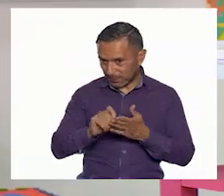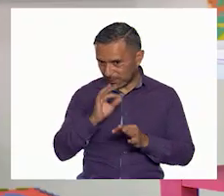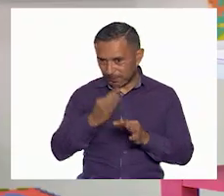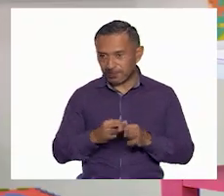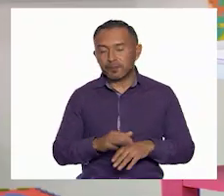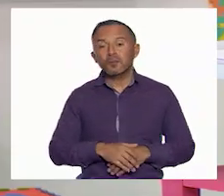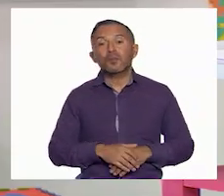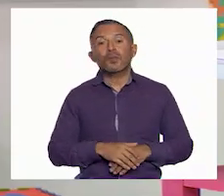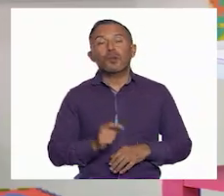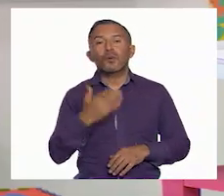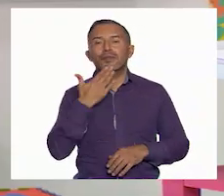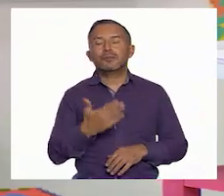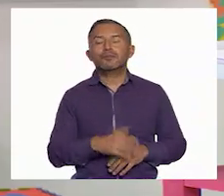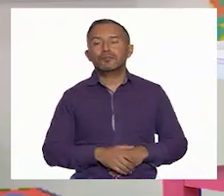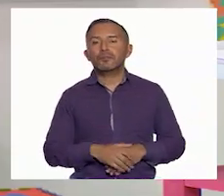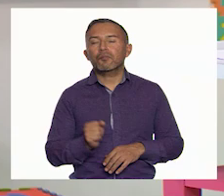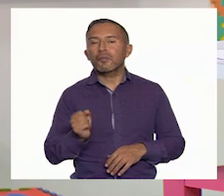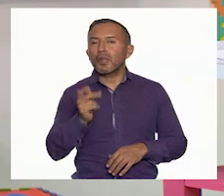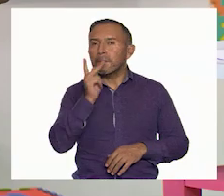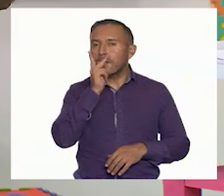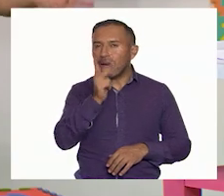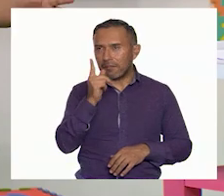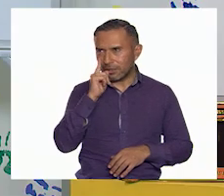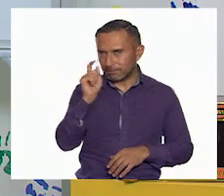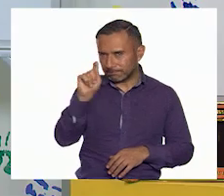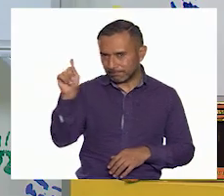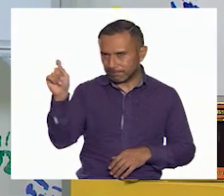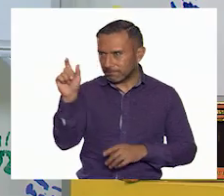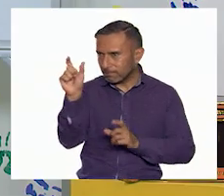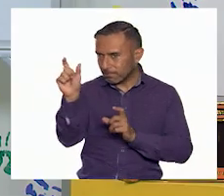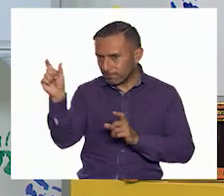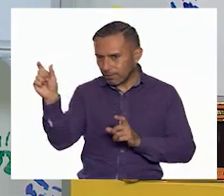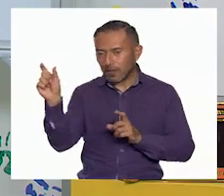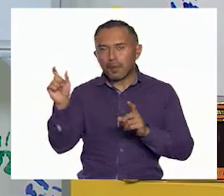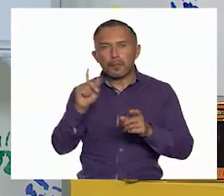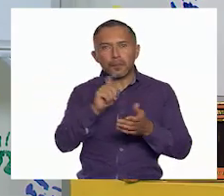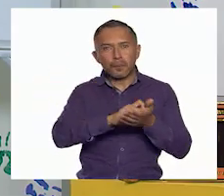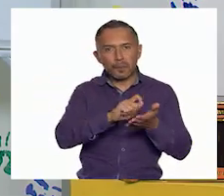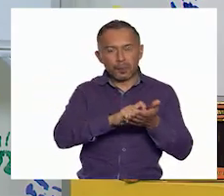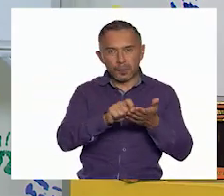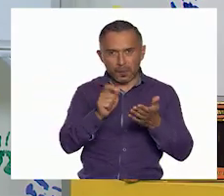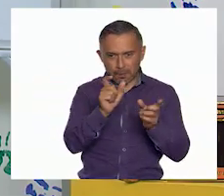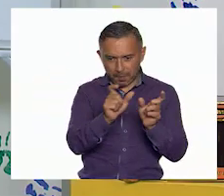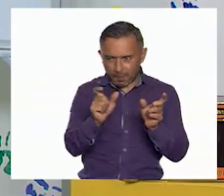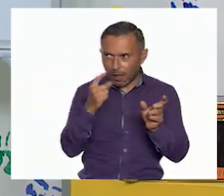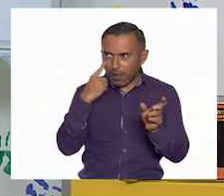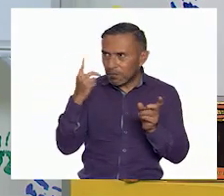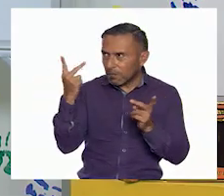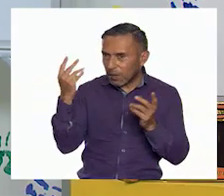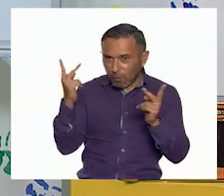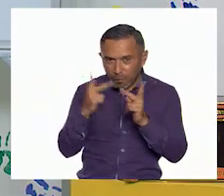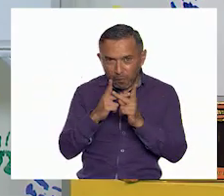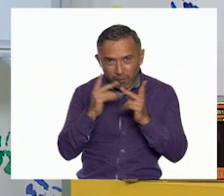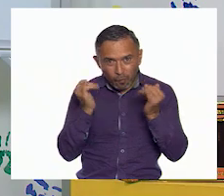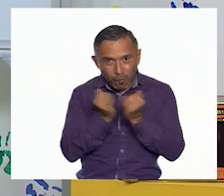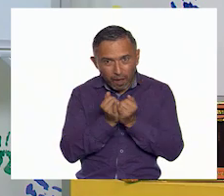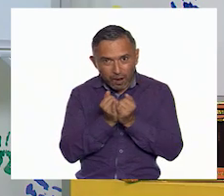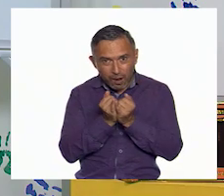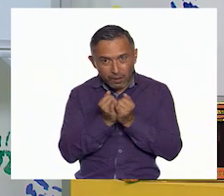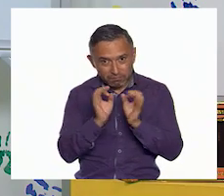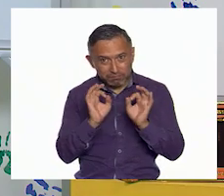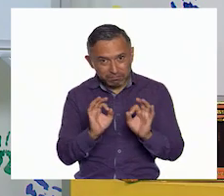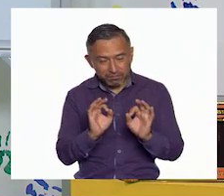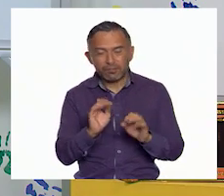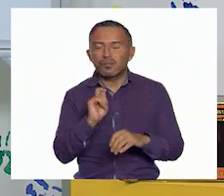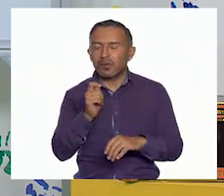ustedes comparen las palabras que pusieron con las que escribió Pilar. ¿Se parecen? Si se parecen y son iguales, quiere decir que